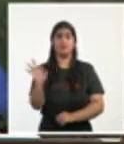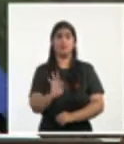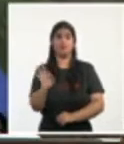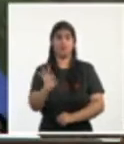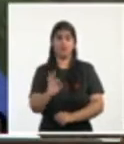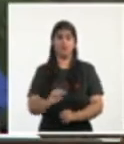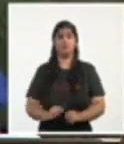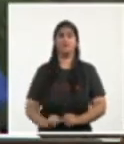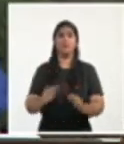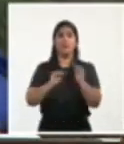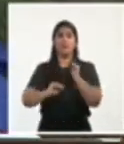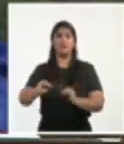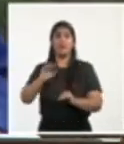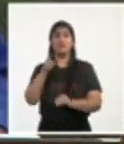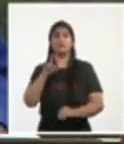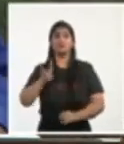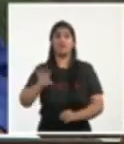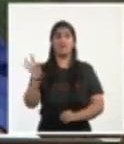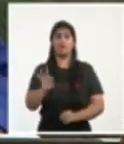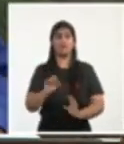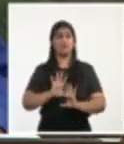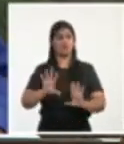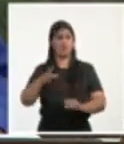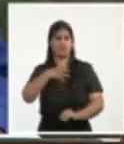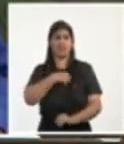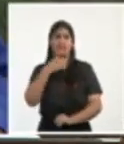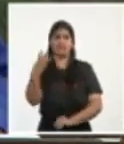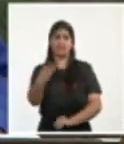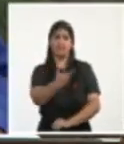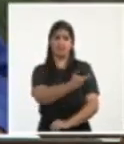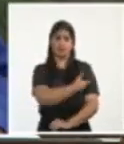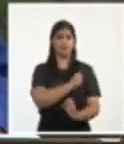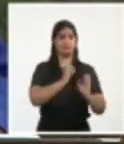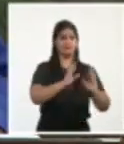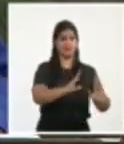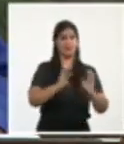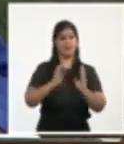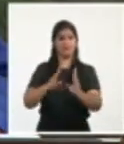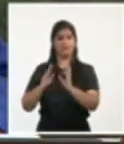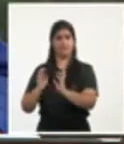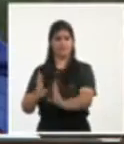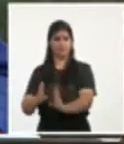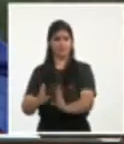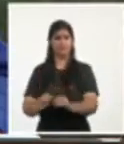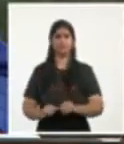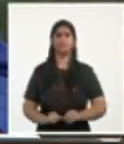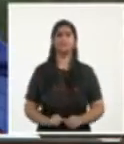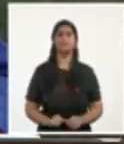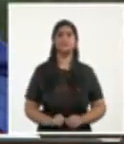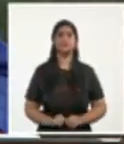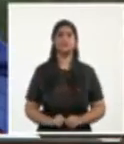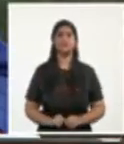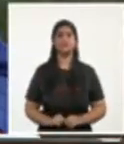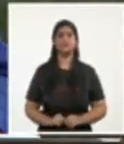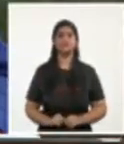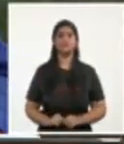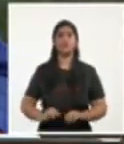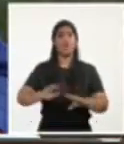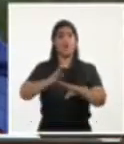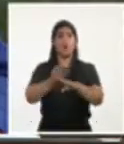19% con 3 dosis. Pero la razón de vacunación que estamos llevando en los últimos días con análisis internacionales que